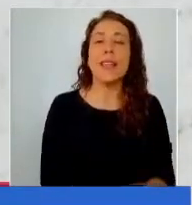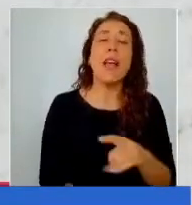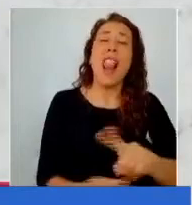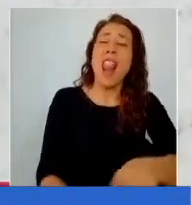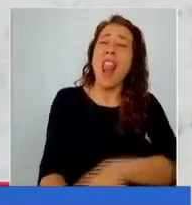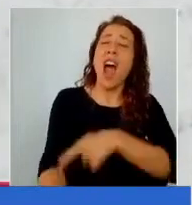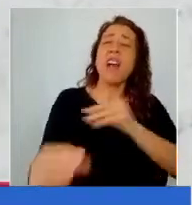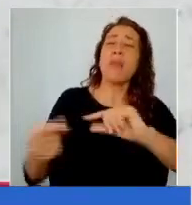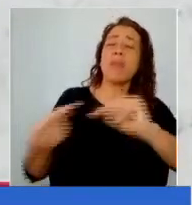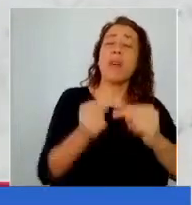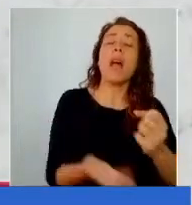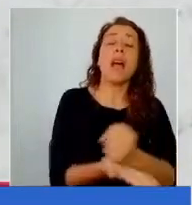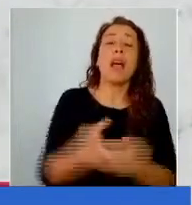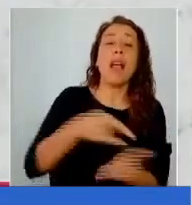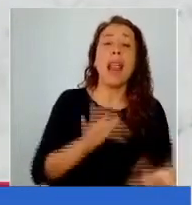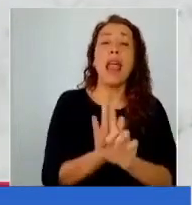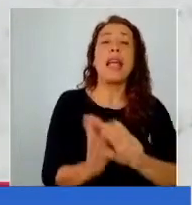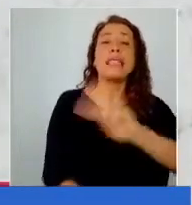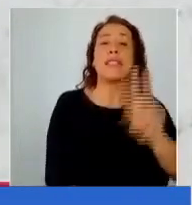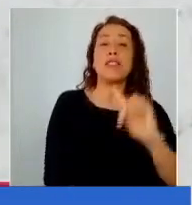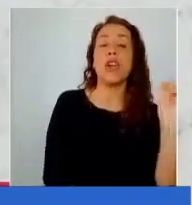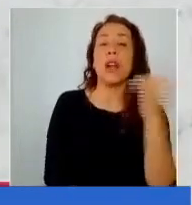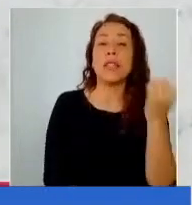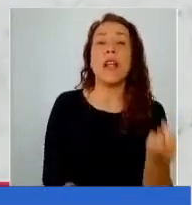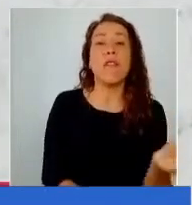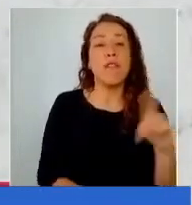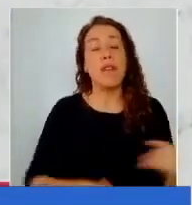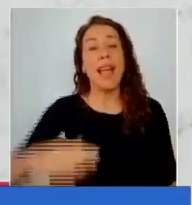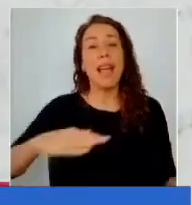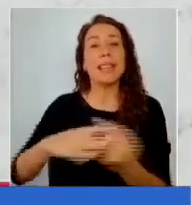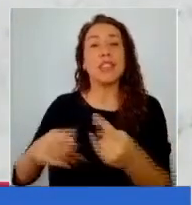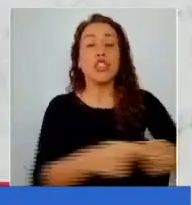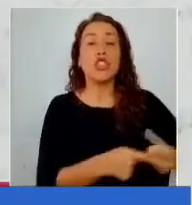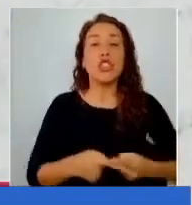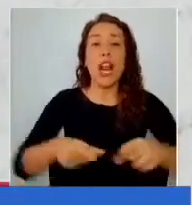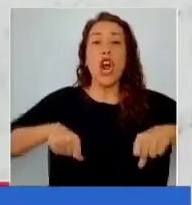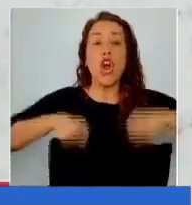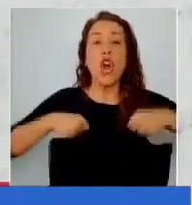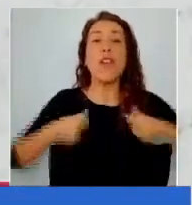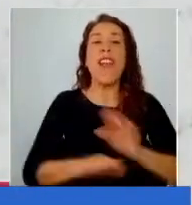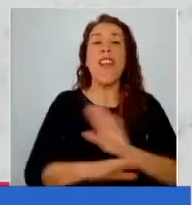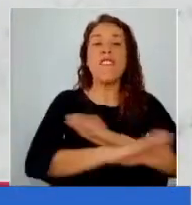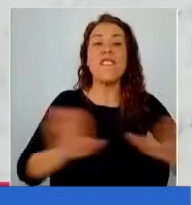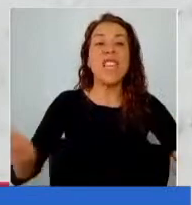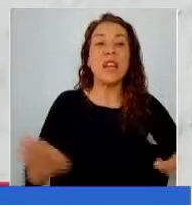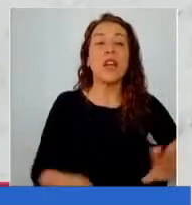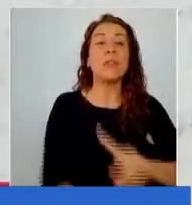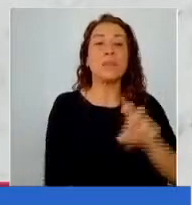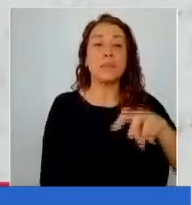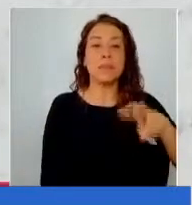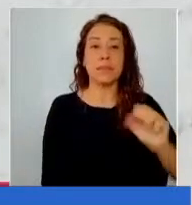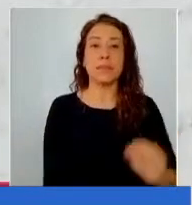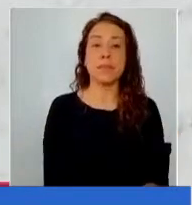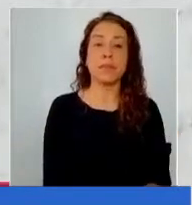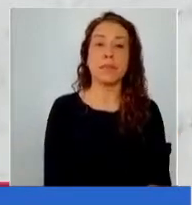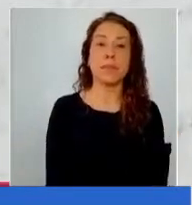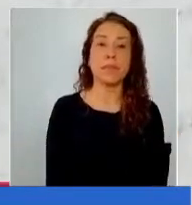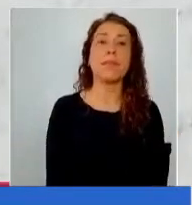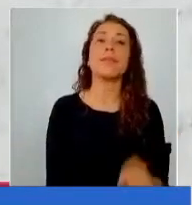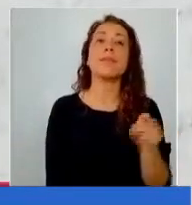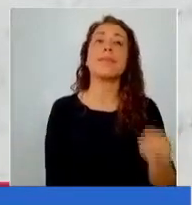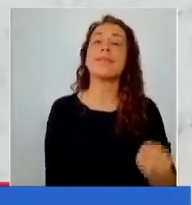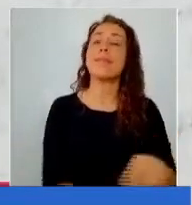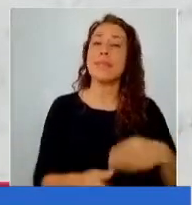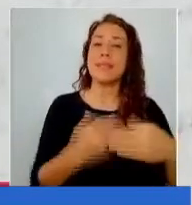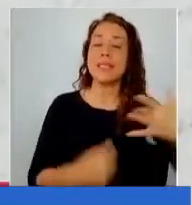la ley que crea el servicio nacional de la inserción social juvenil terminamos con el senam un paso fundamental que tiene